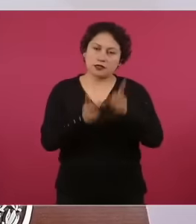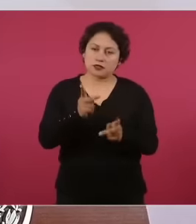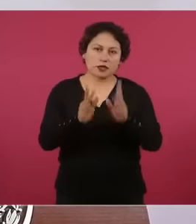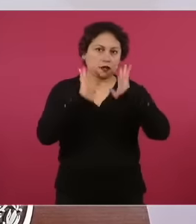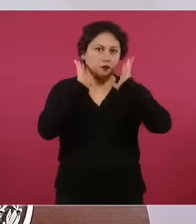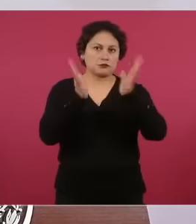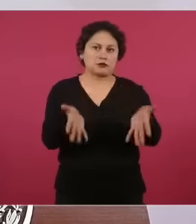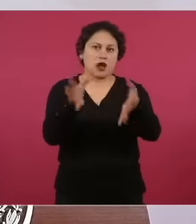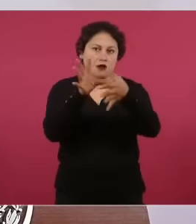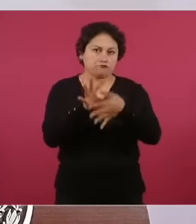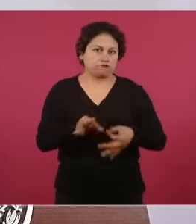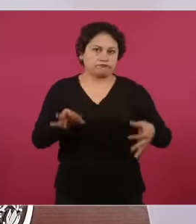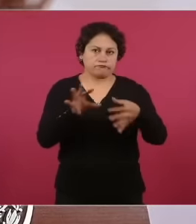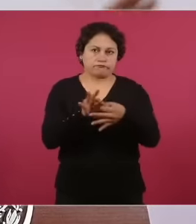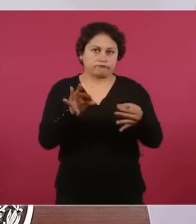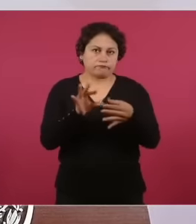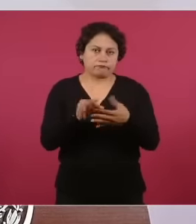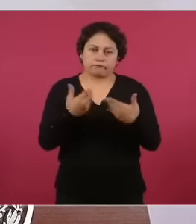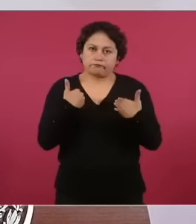entendió.